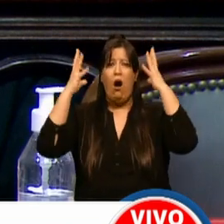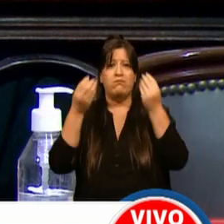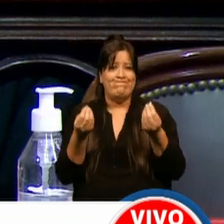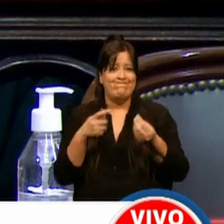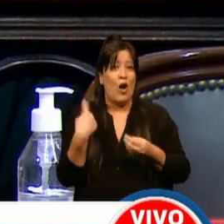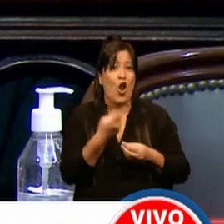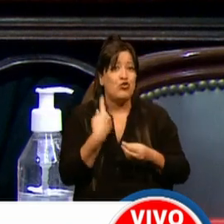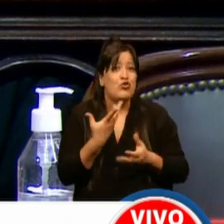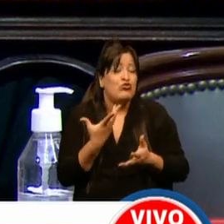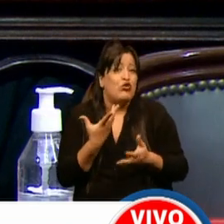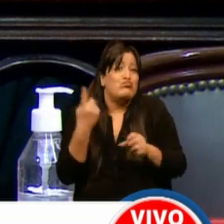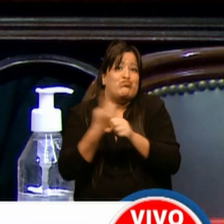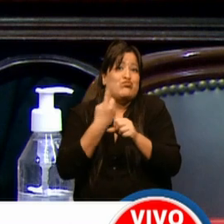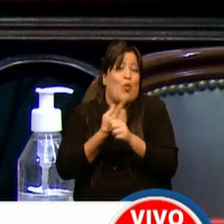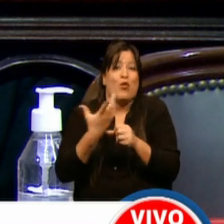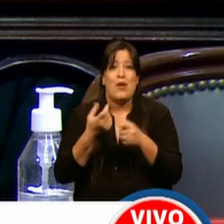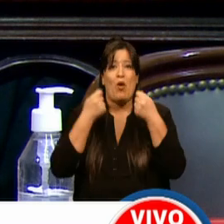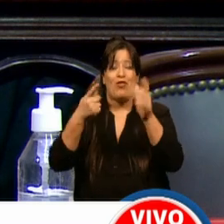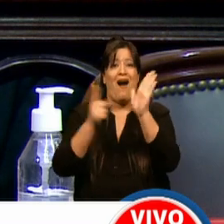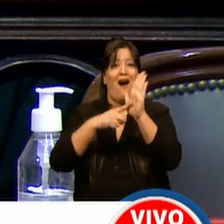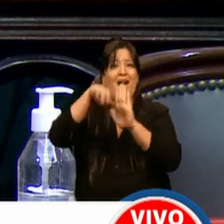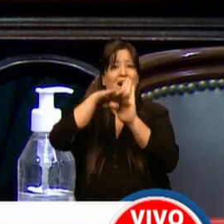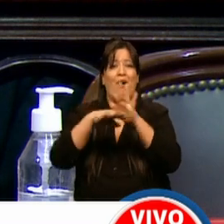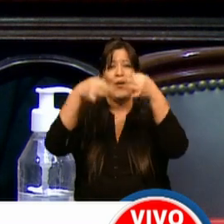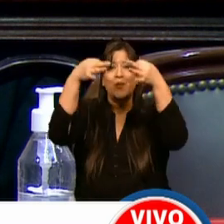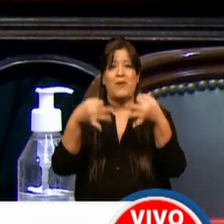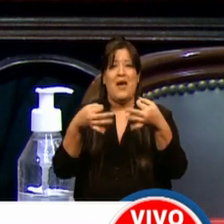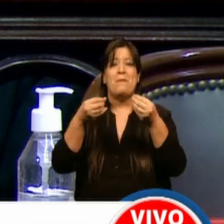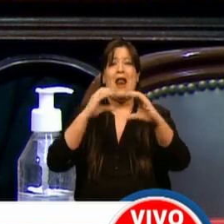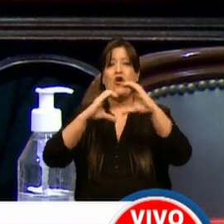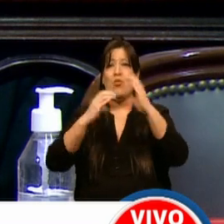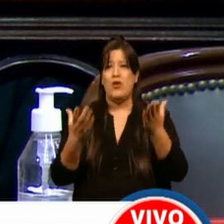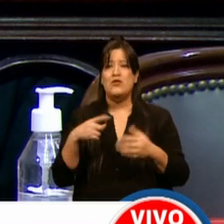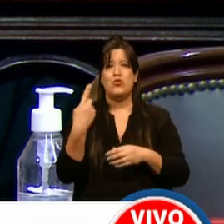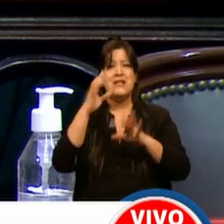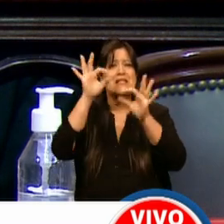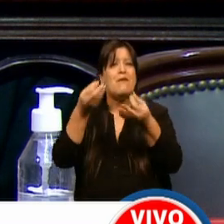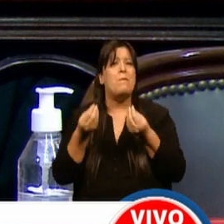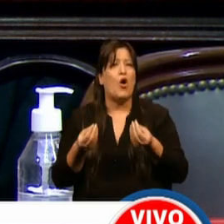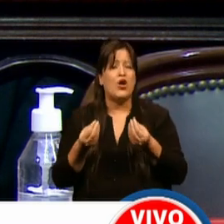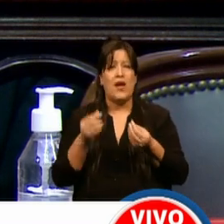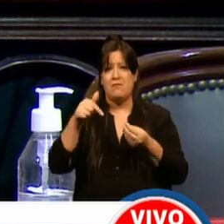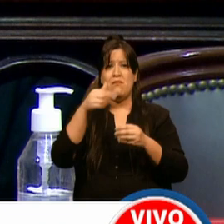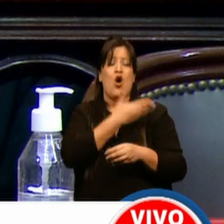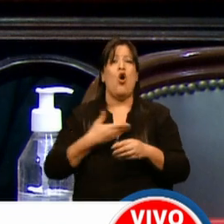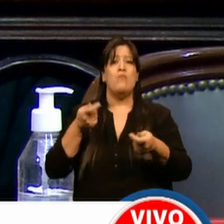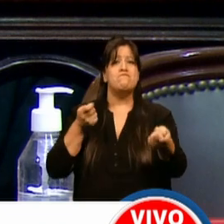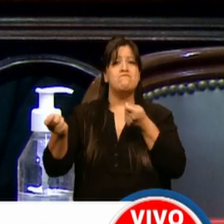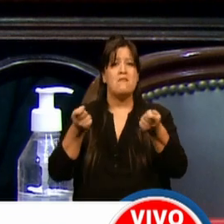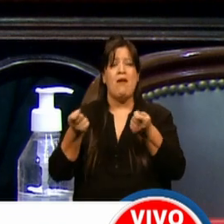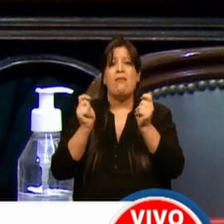nosotros no pudimos ponerle la regla del juego a la comunicación y saben por qué porque los que gobernaban